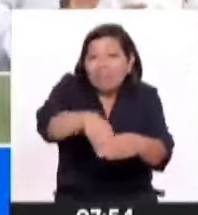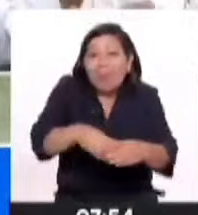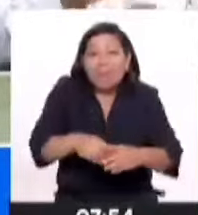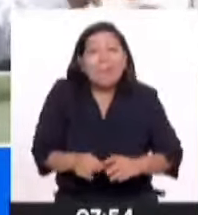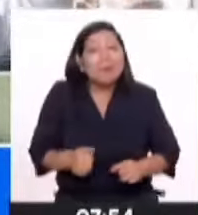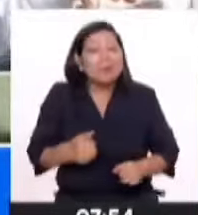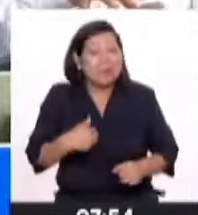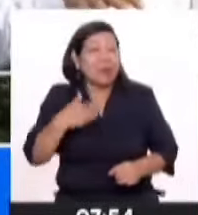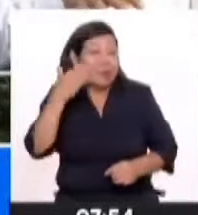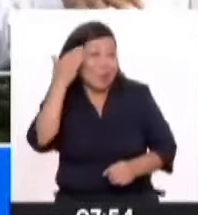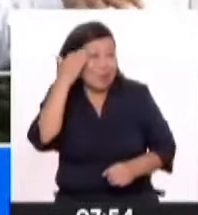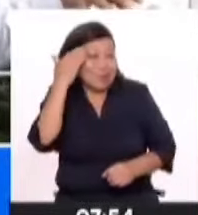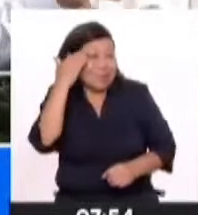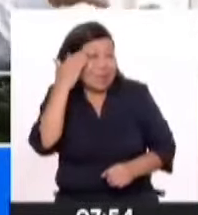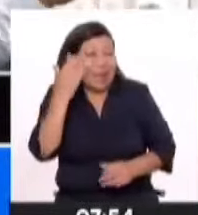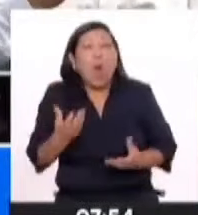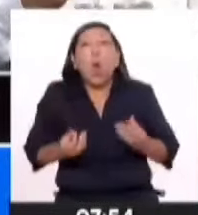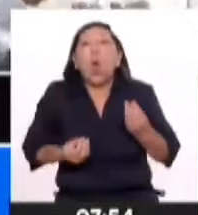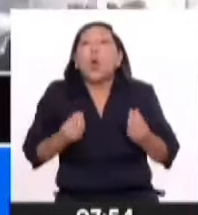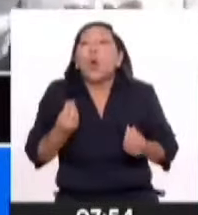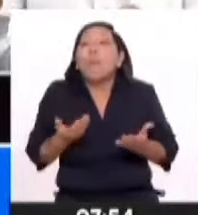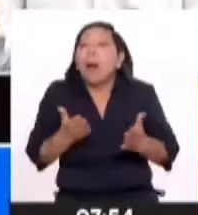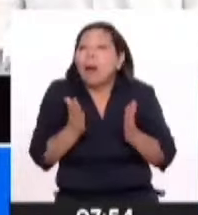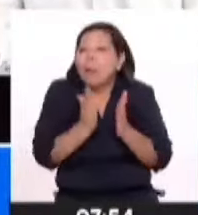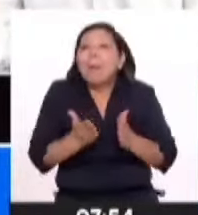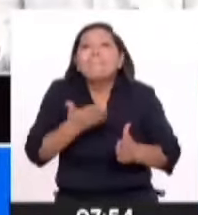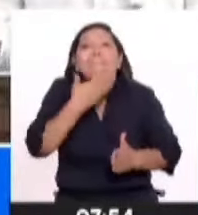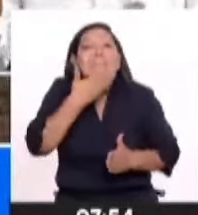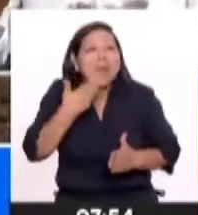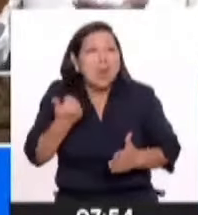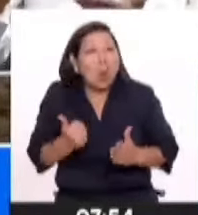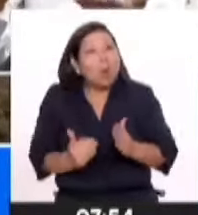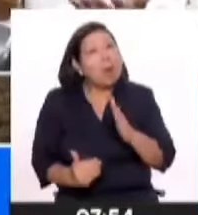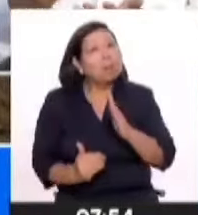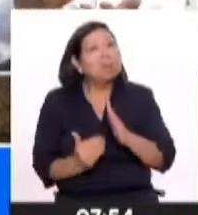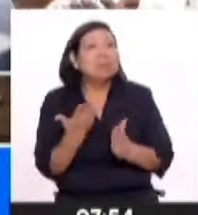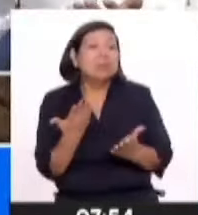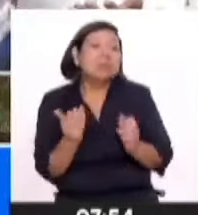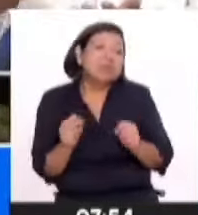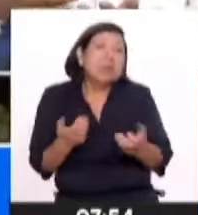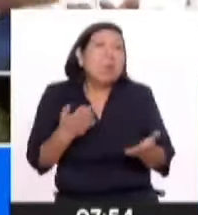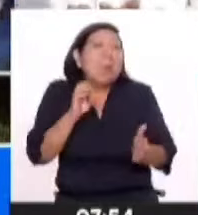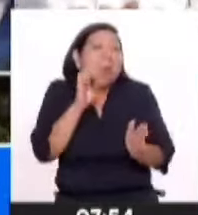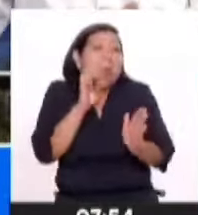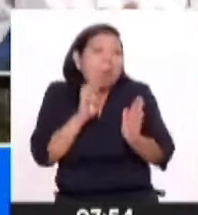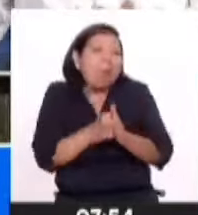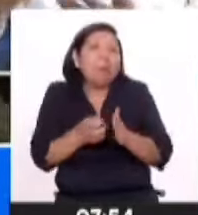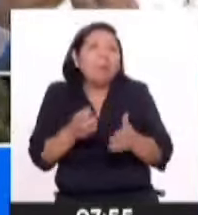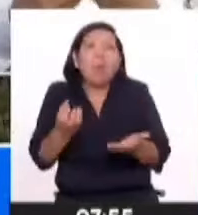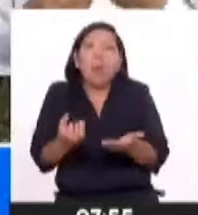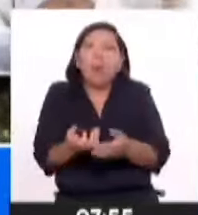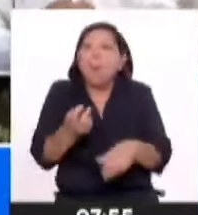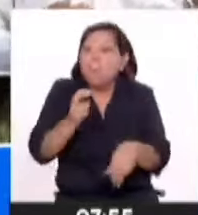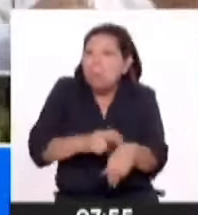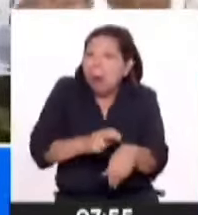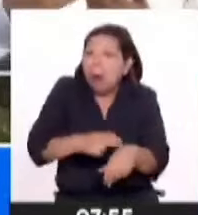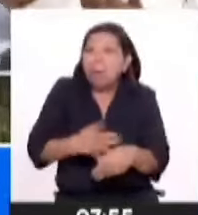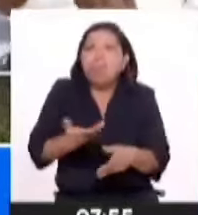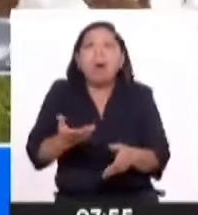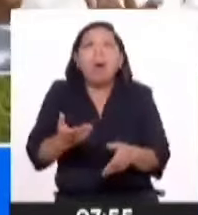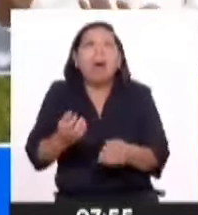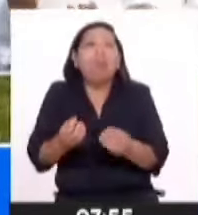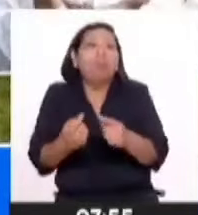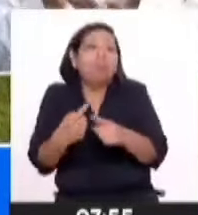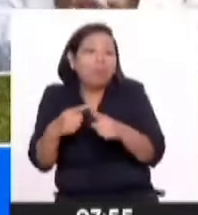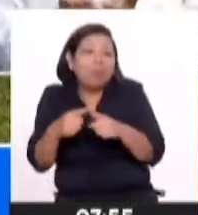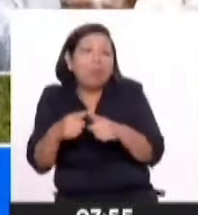si yo conozco la calidad de mis suelos, puedo planificar mejor. Si voy a sembrar papa, voy a sembrar avena, voy a sembrar quinoa,